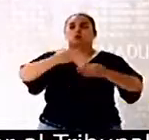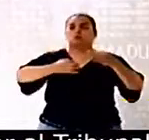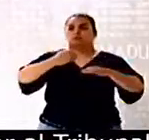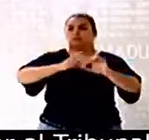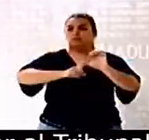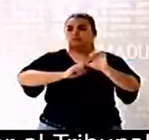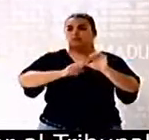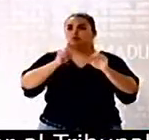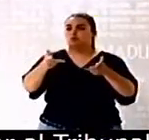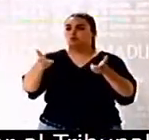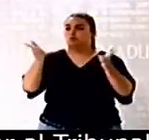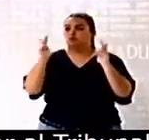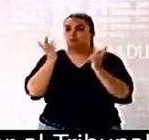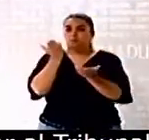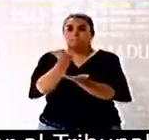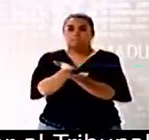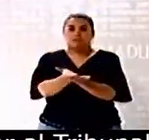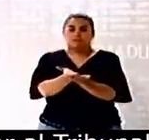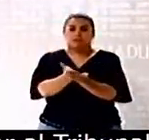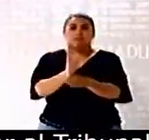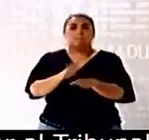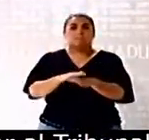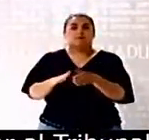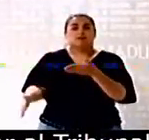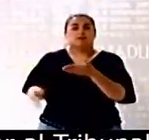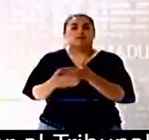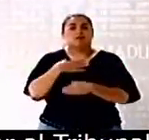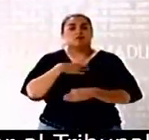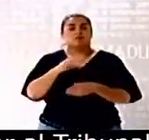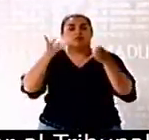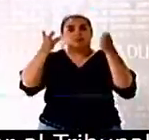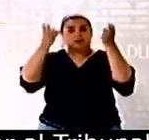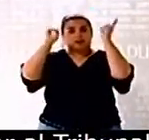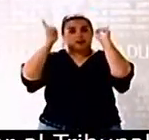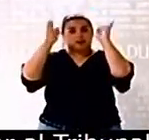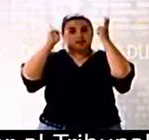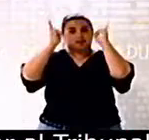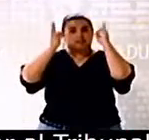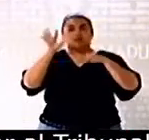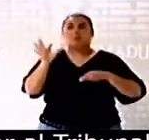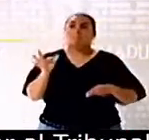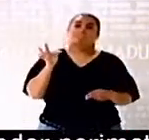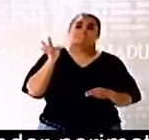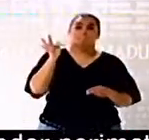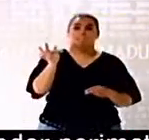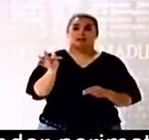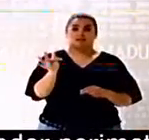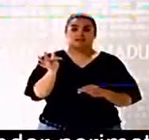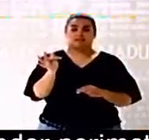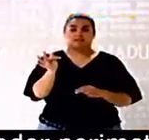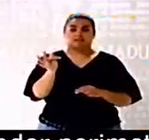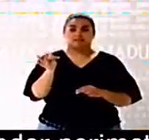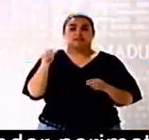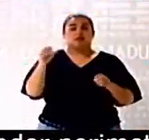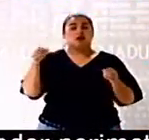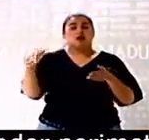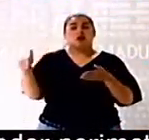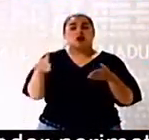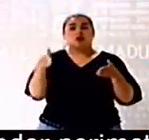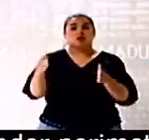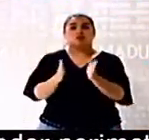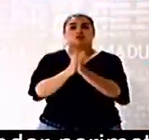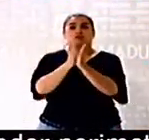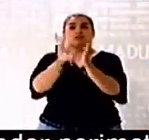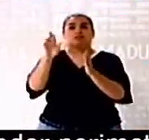la autorización para poder perimetrar Jerez de los Caballeros y Arroyo de San